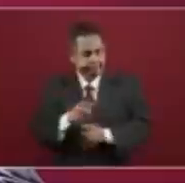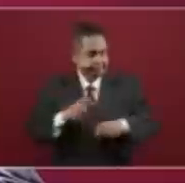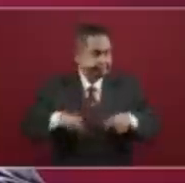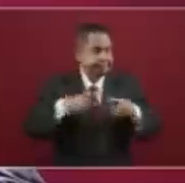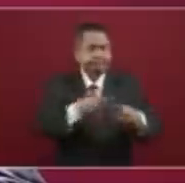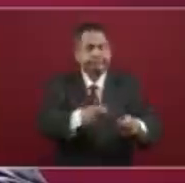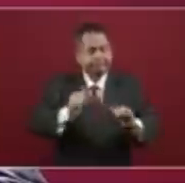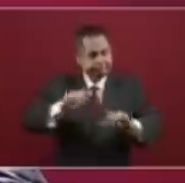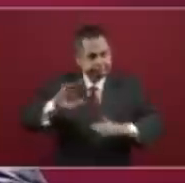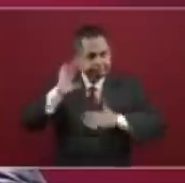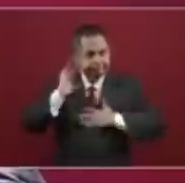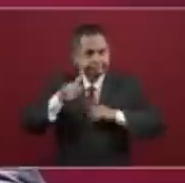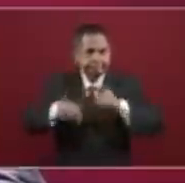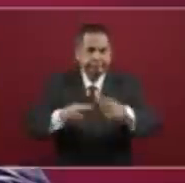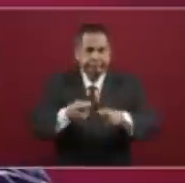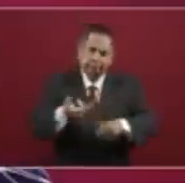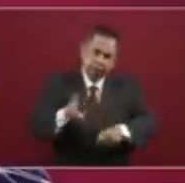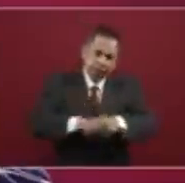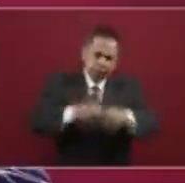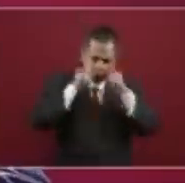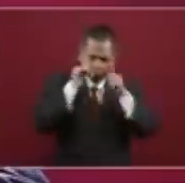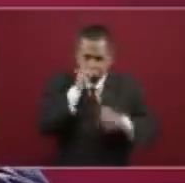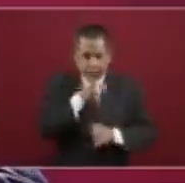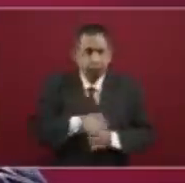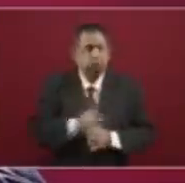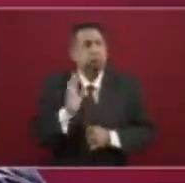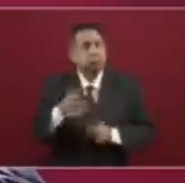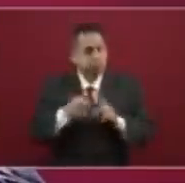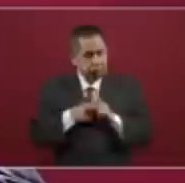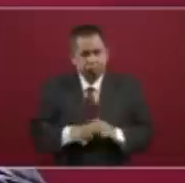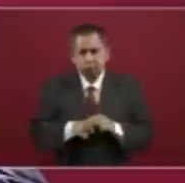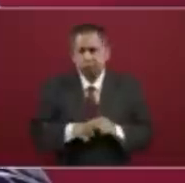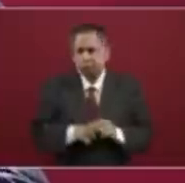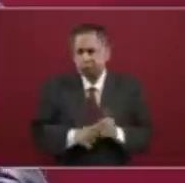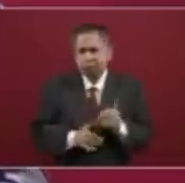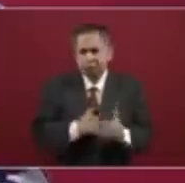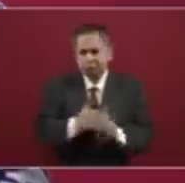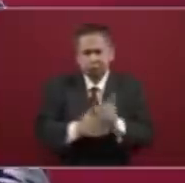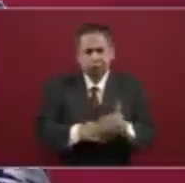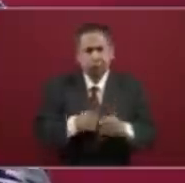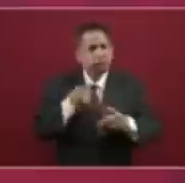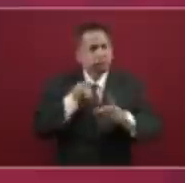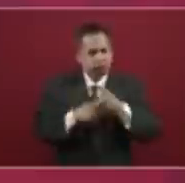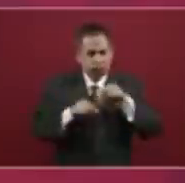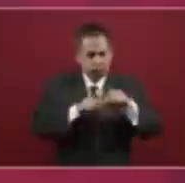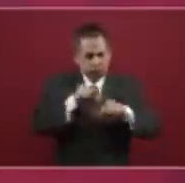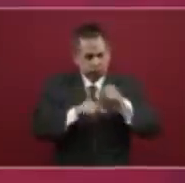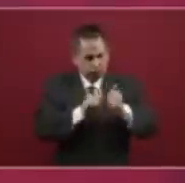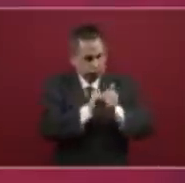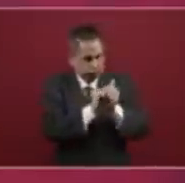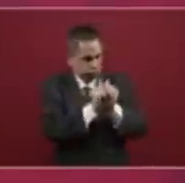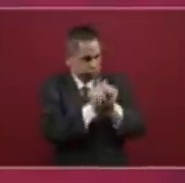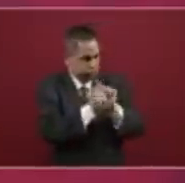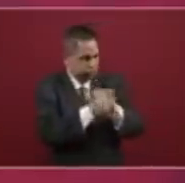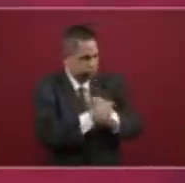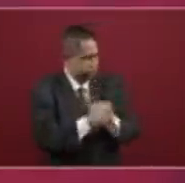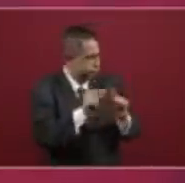es mi compromiso. Ya comenzamos, pero vamos a ir poco a